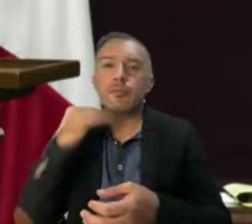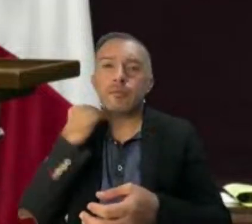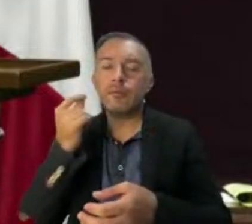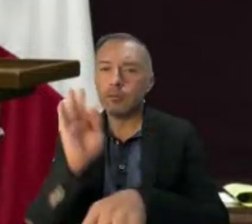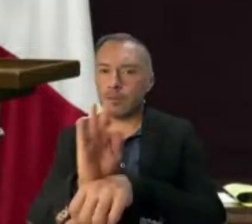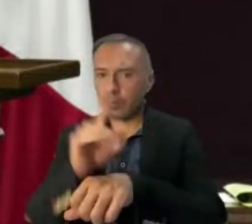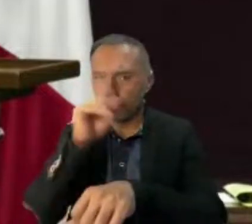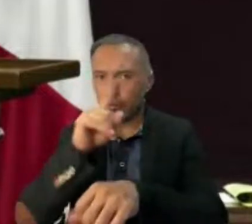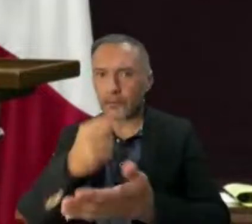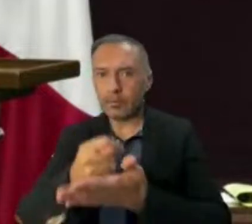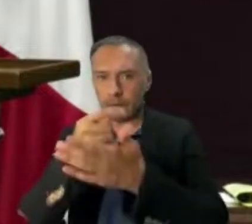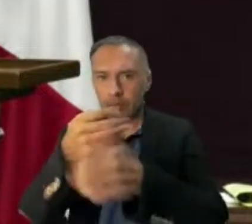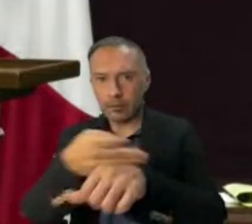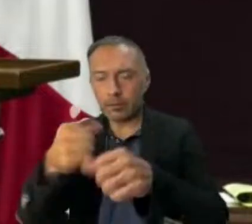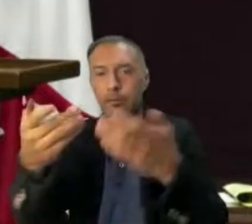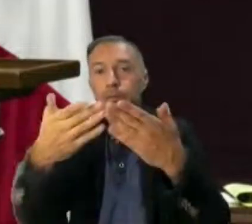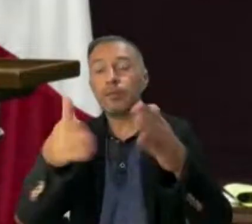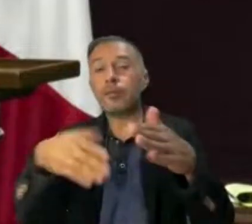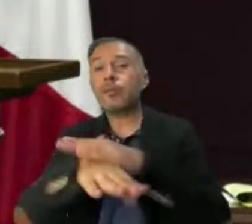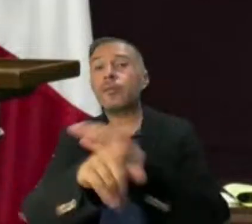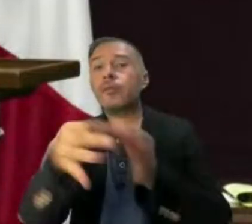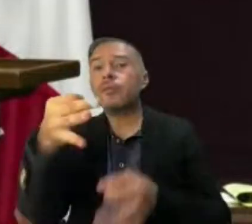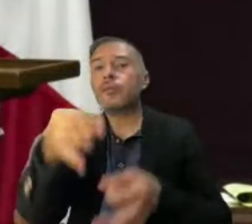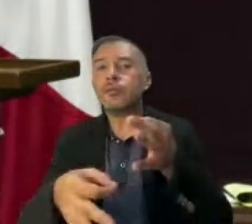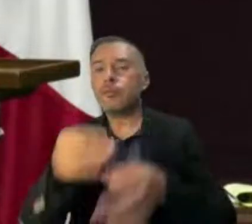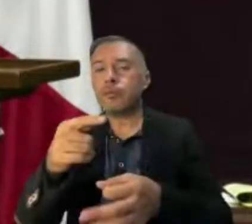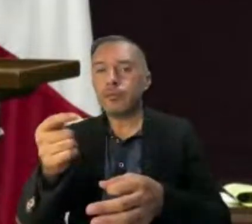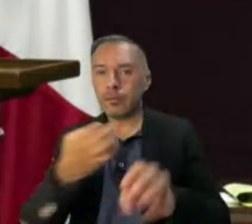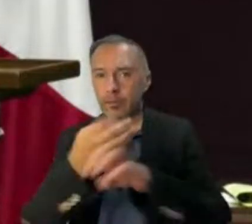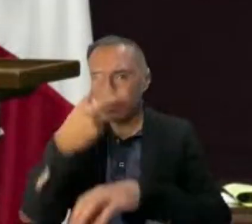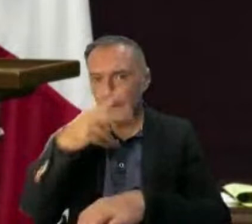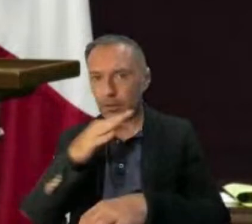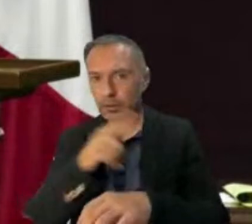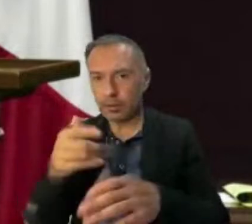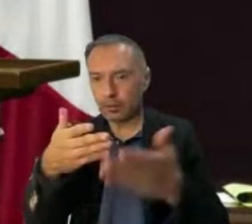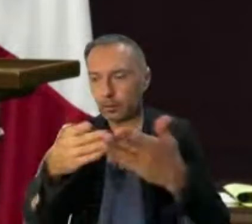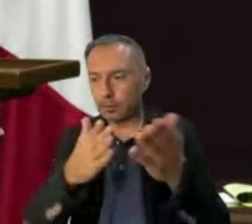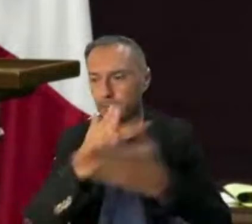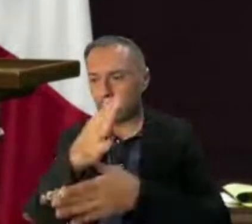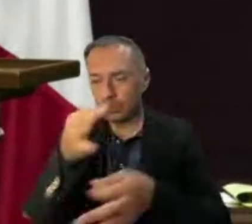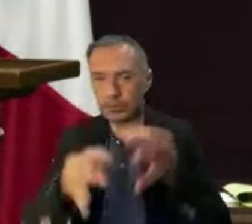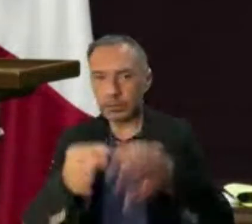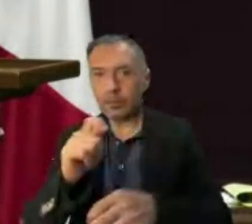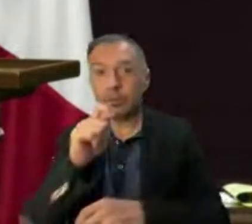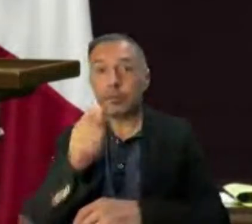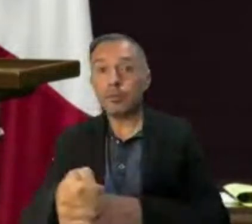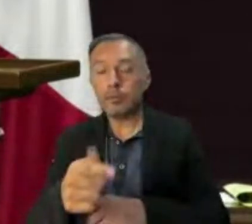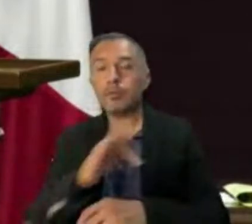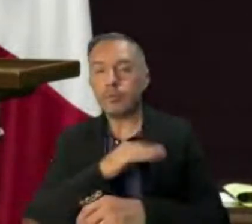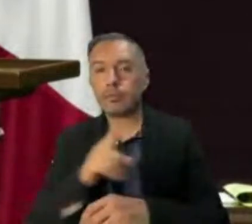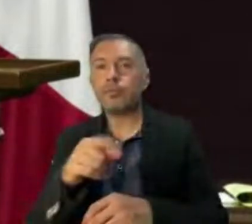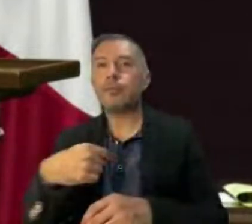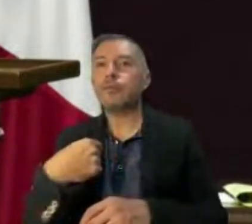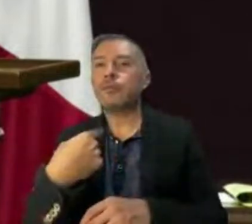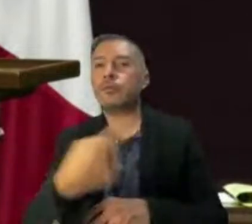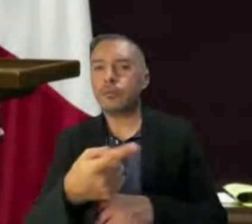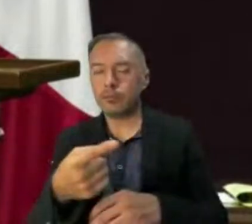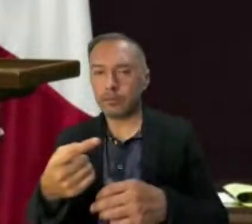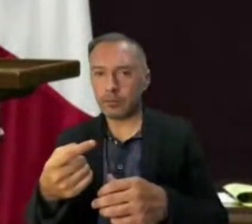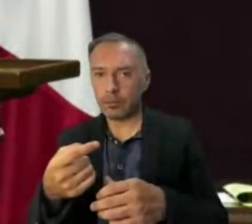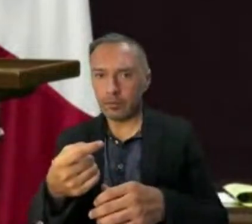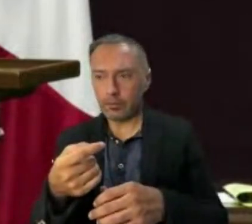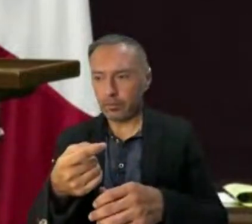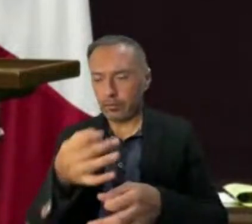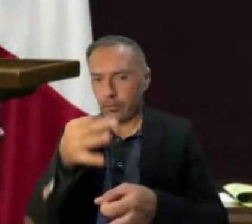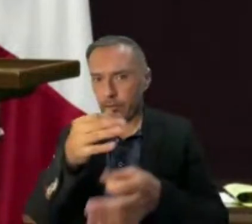a la justicia, el Estado puede facilitar el acceso a la justicia. Esto implica proporcionar una asesoría jurídica y